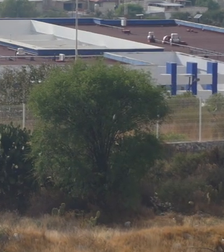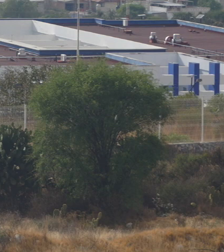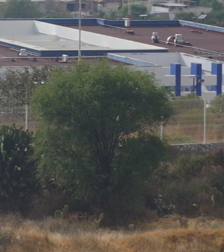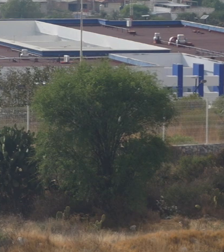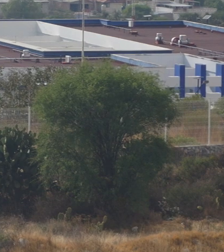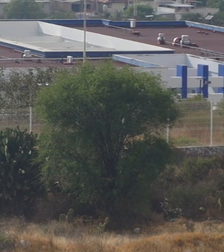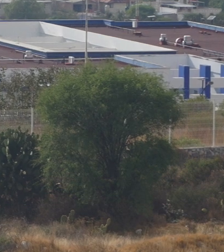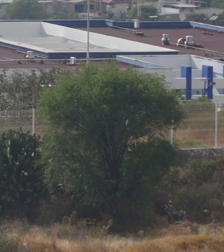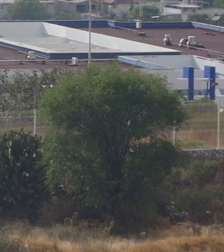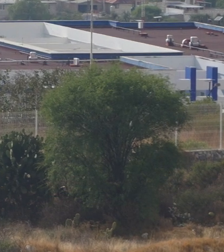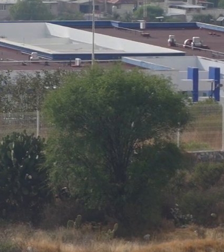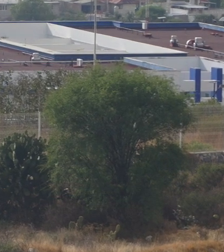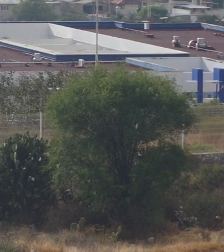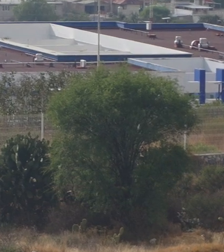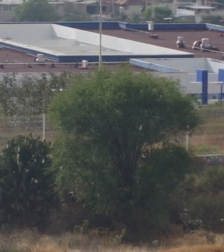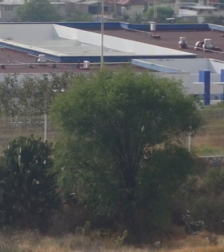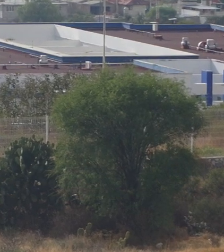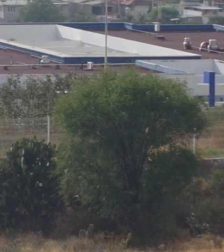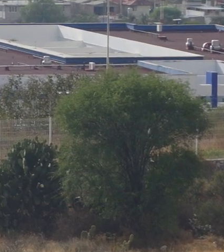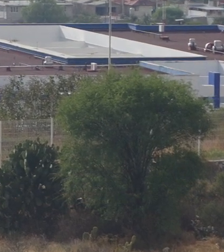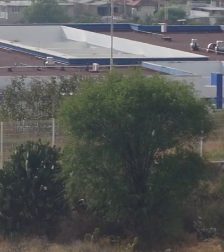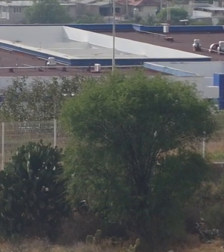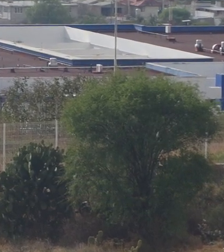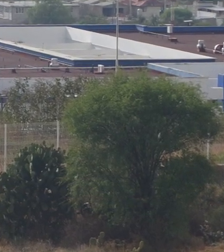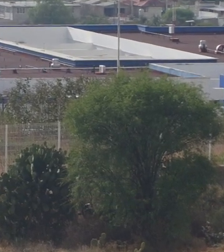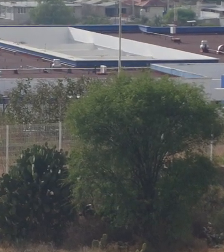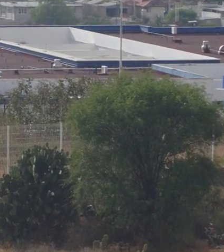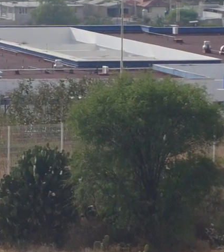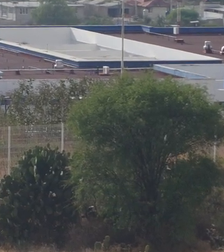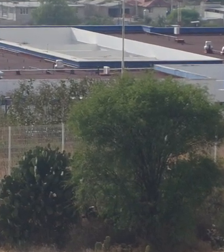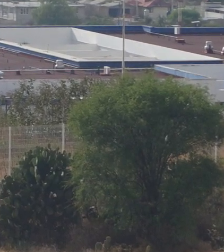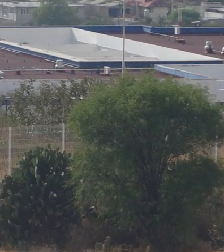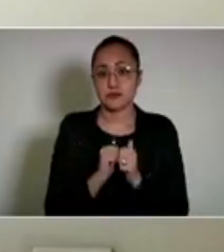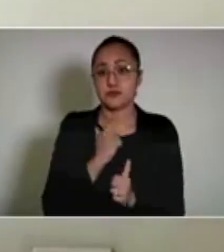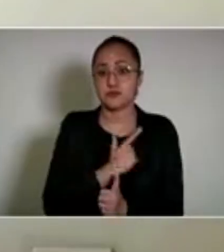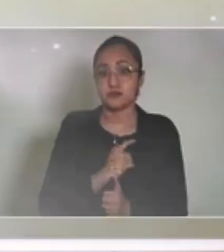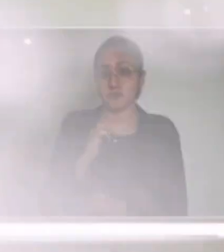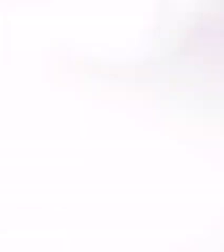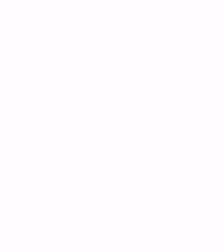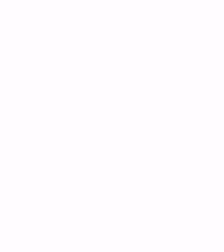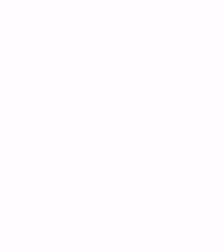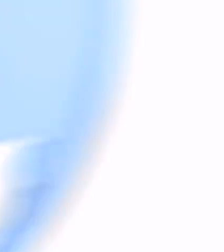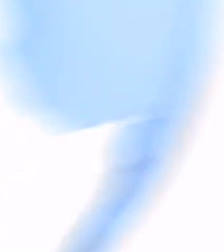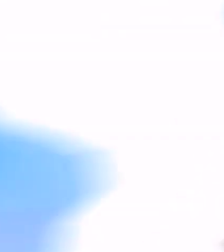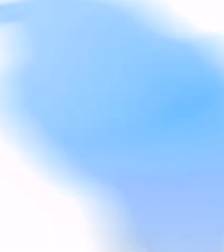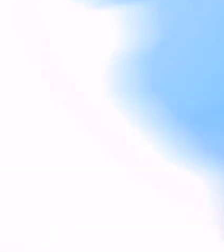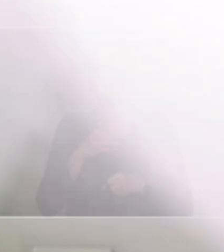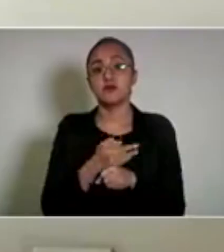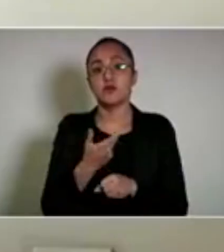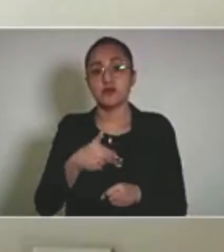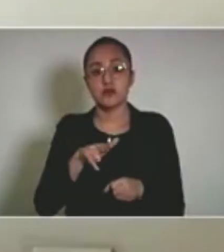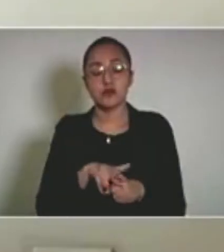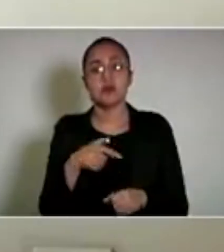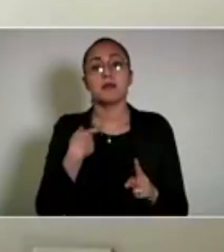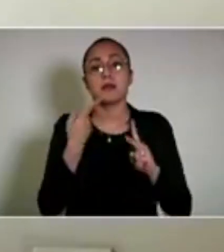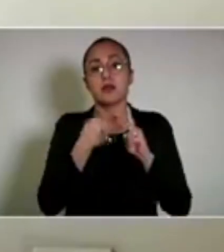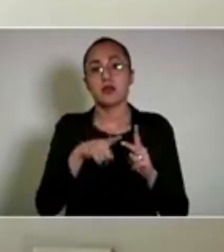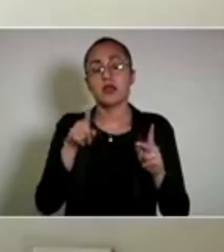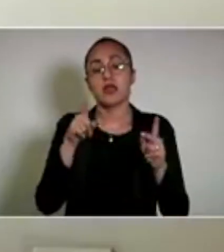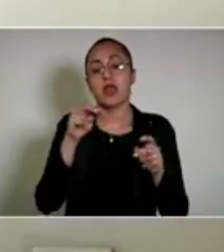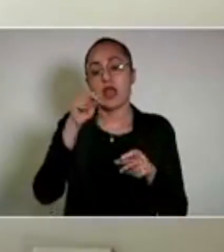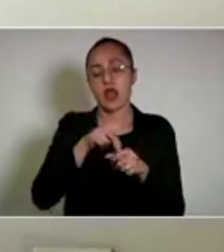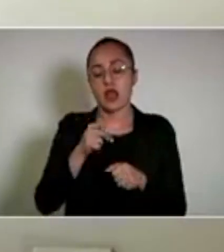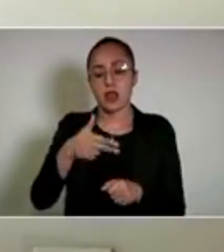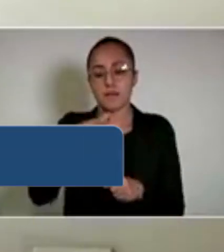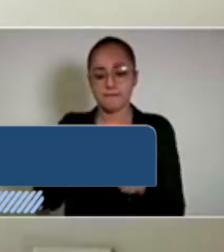COVID. Pero vamos a ver las declaraciones del propio secretario de Salud. La ocupación hospitalaria, empezamos en